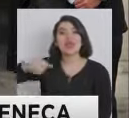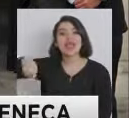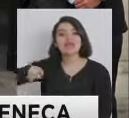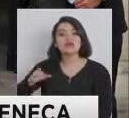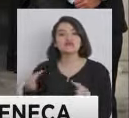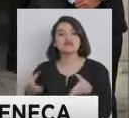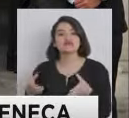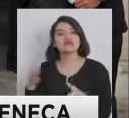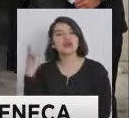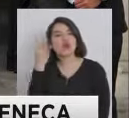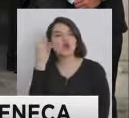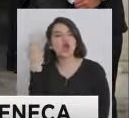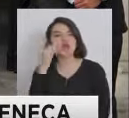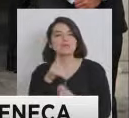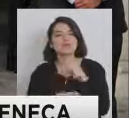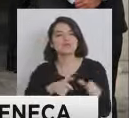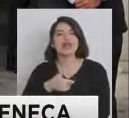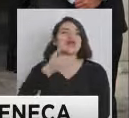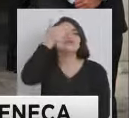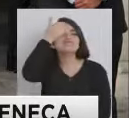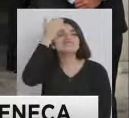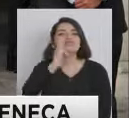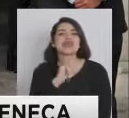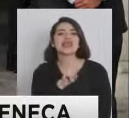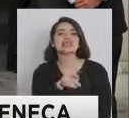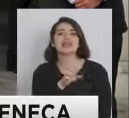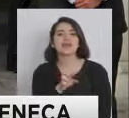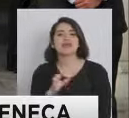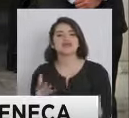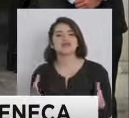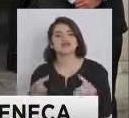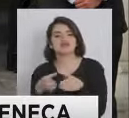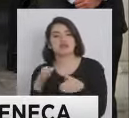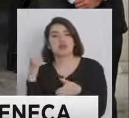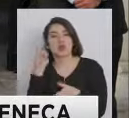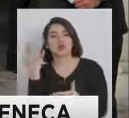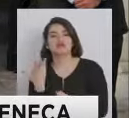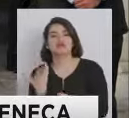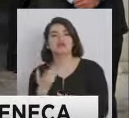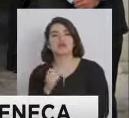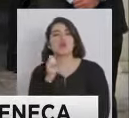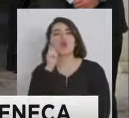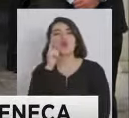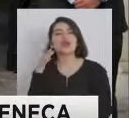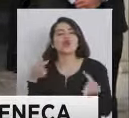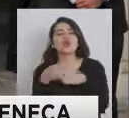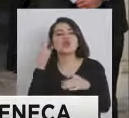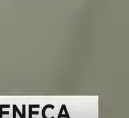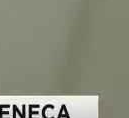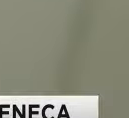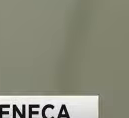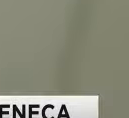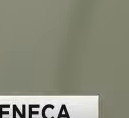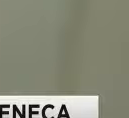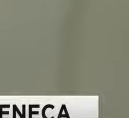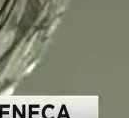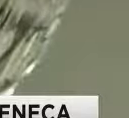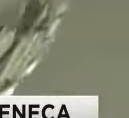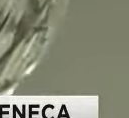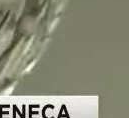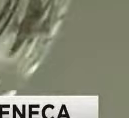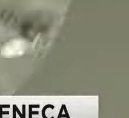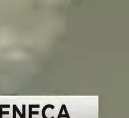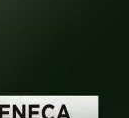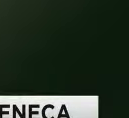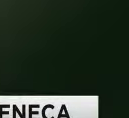con los expertos del Instituto de Salud Pública para determinar cuál es la población objetivo que nosotros vamos a vacunar. ¿Cuántas dosis van